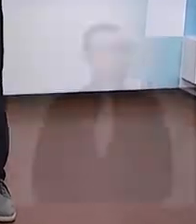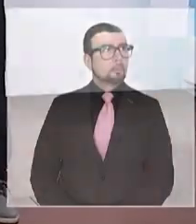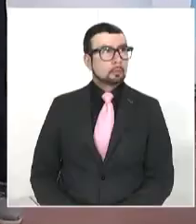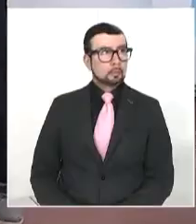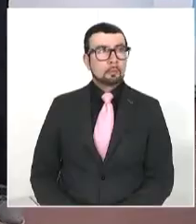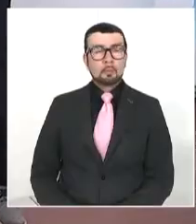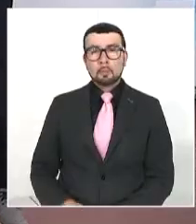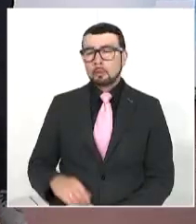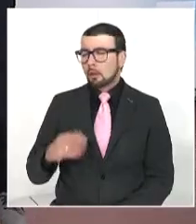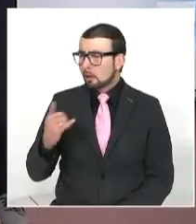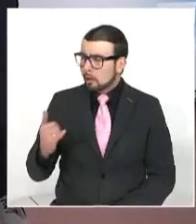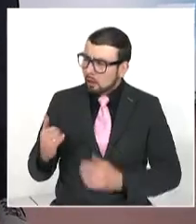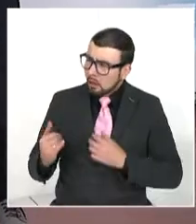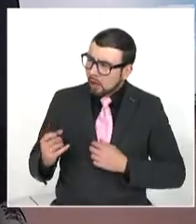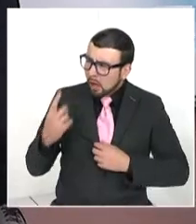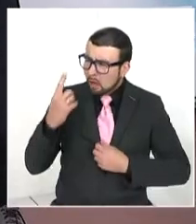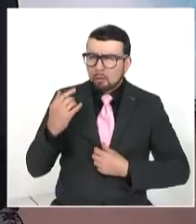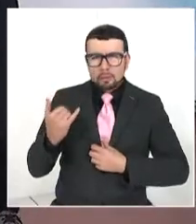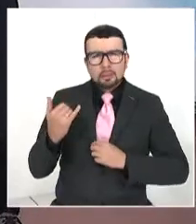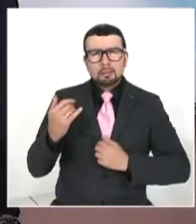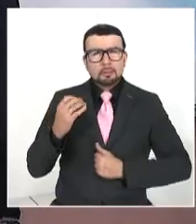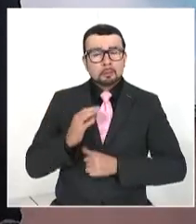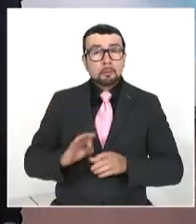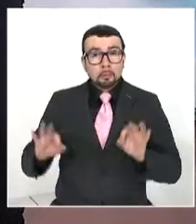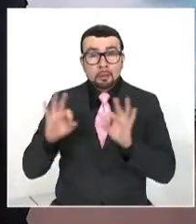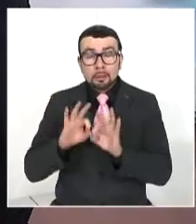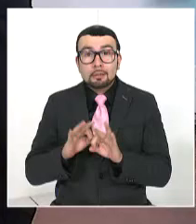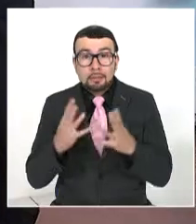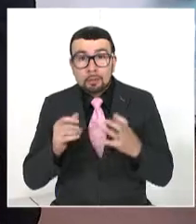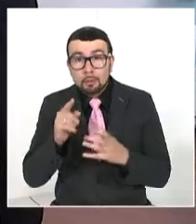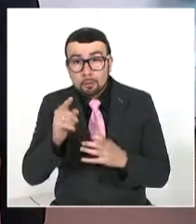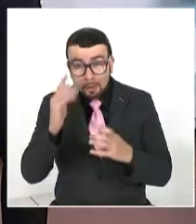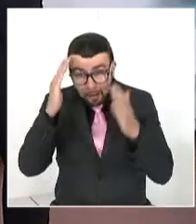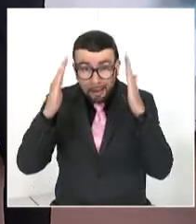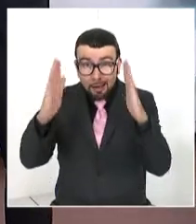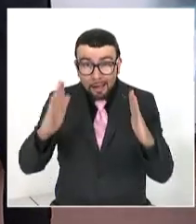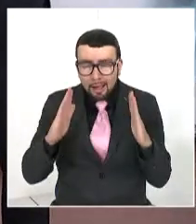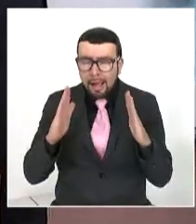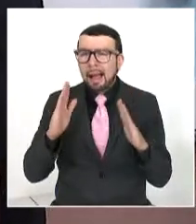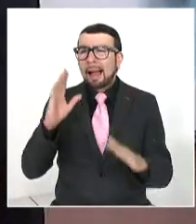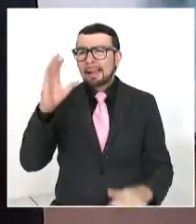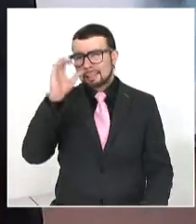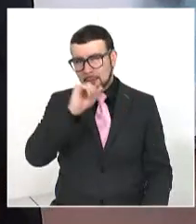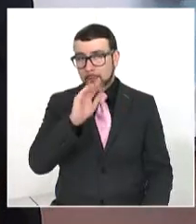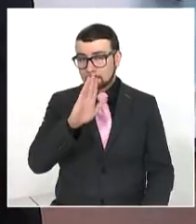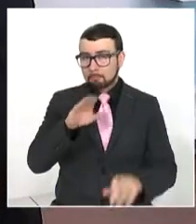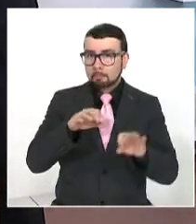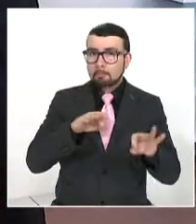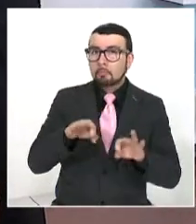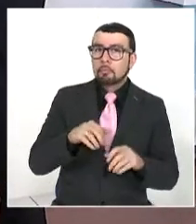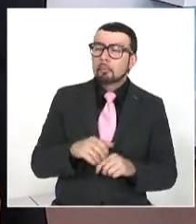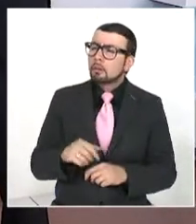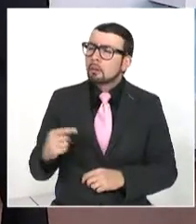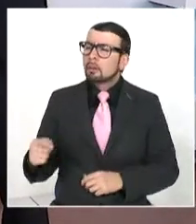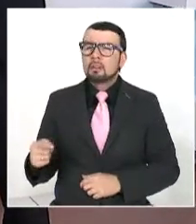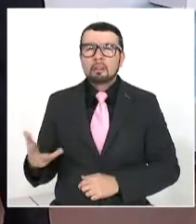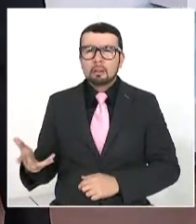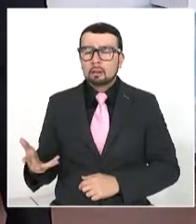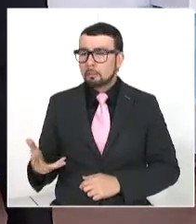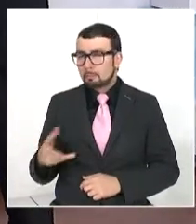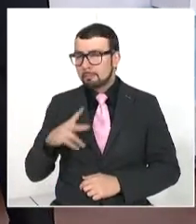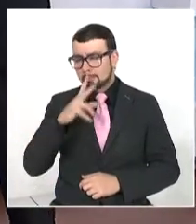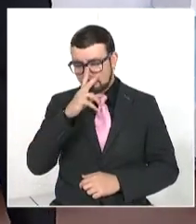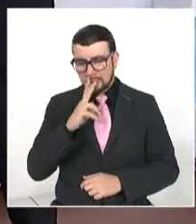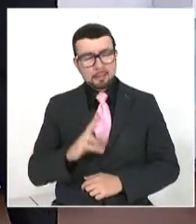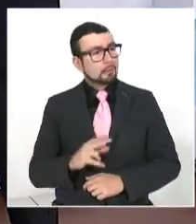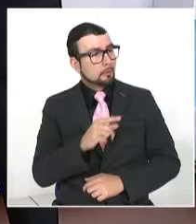Bueno, hay algo muy importante que yo quiero que todas las personas que nos están viendo entiendan, y tiene que ver algo muy similar a lo